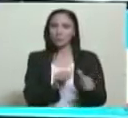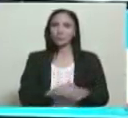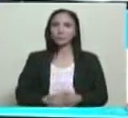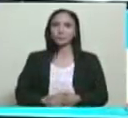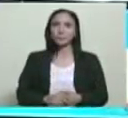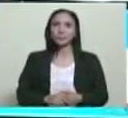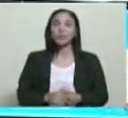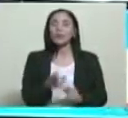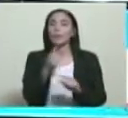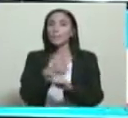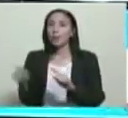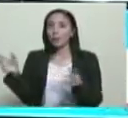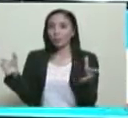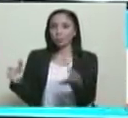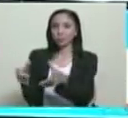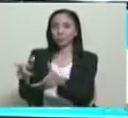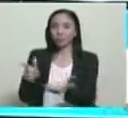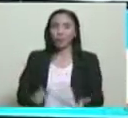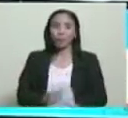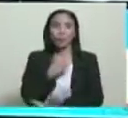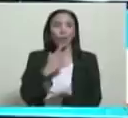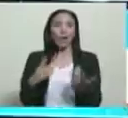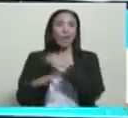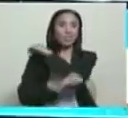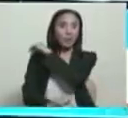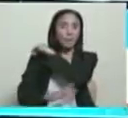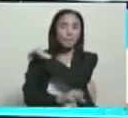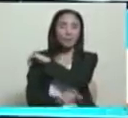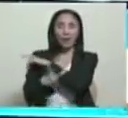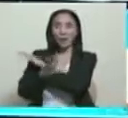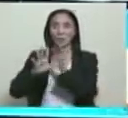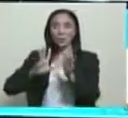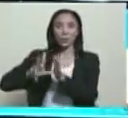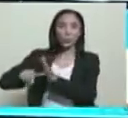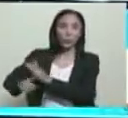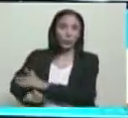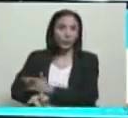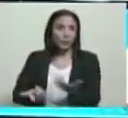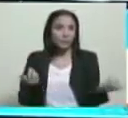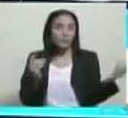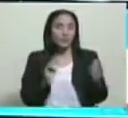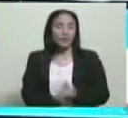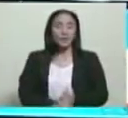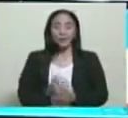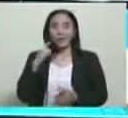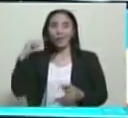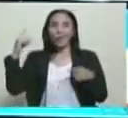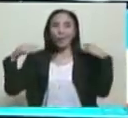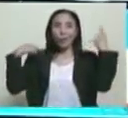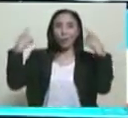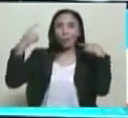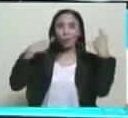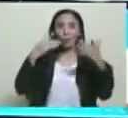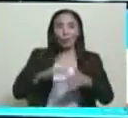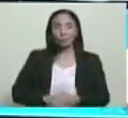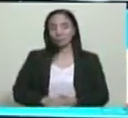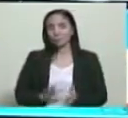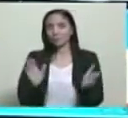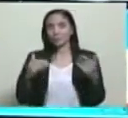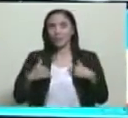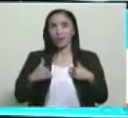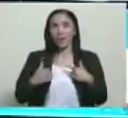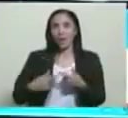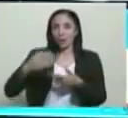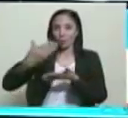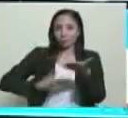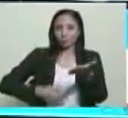Pero también tenemos un funcionario por allá que se hace el loco. Y entonces se le mete el papel, toma este papel